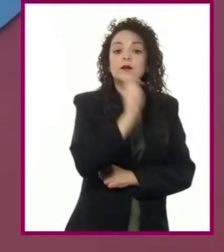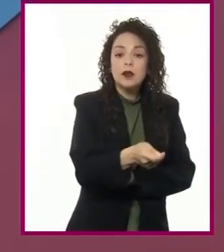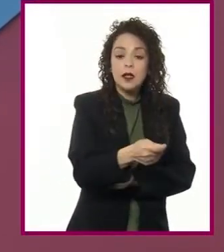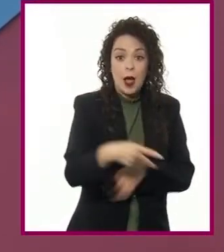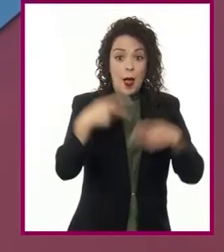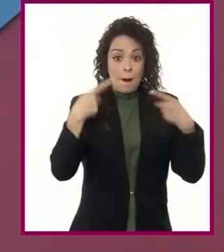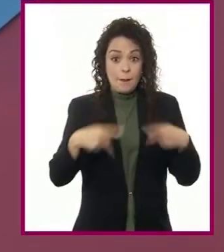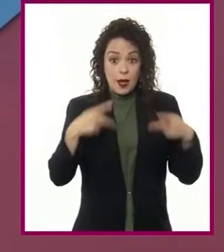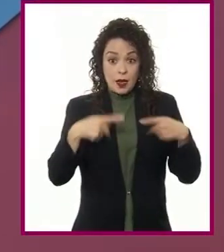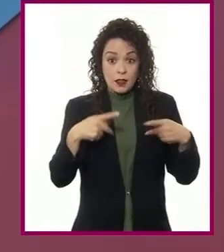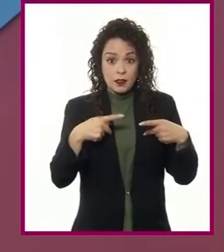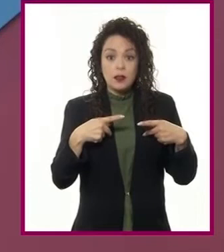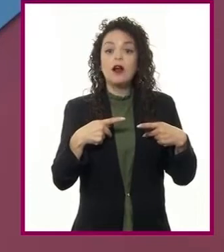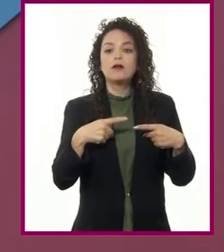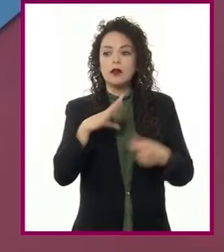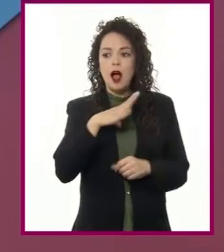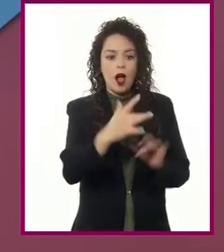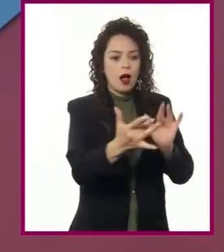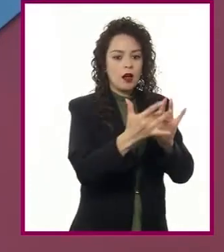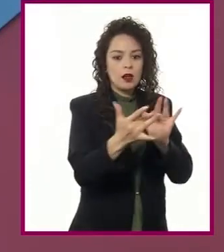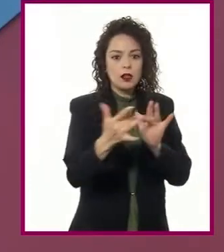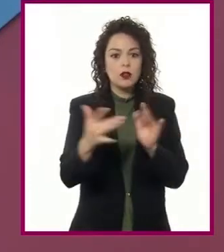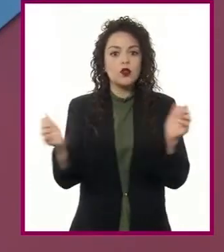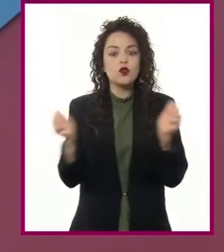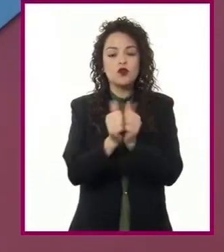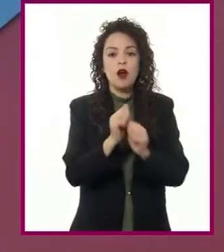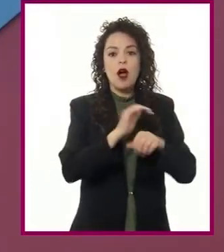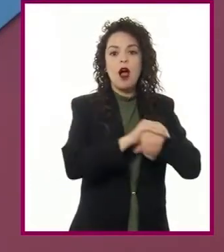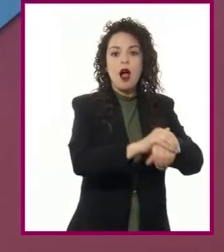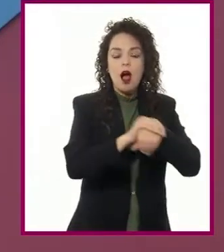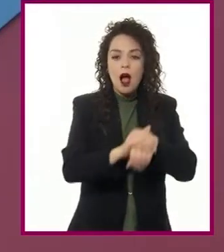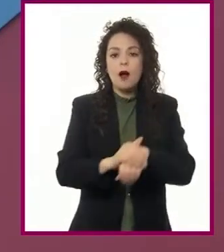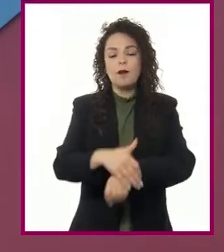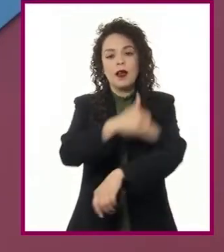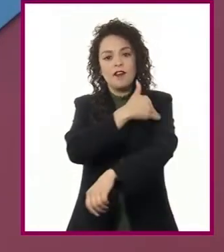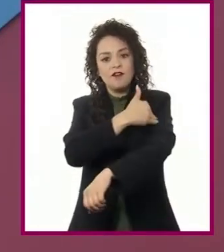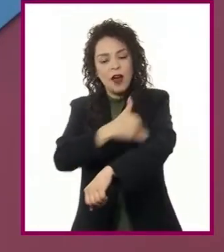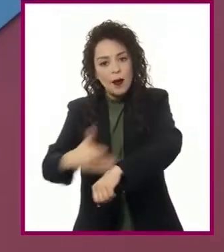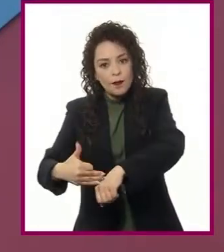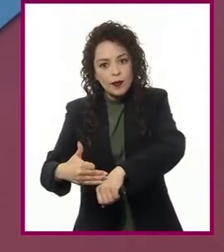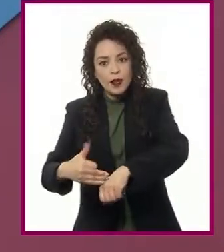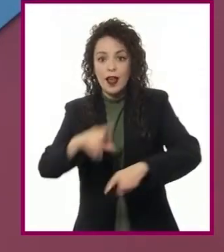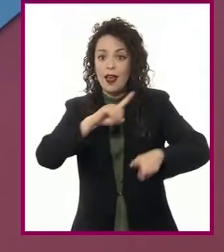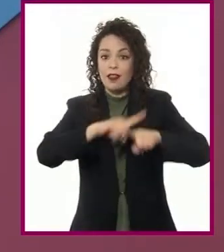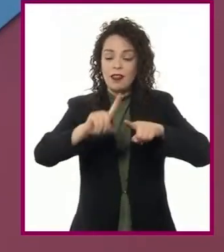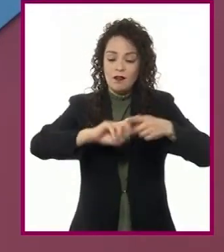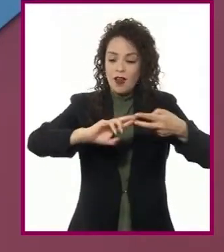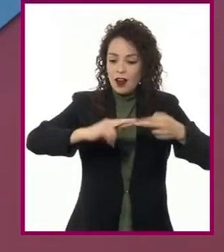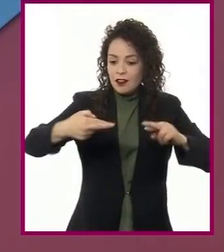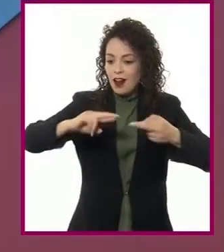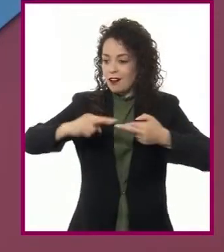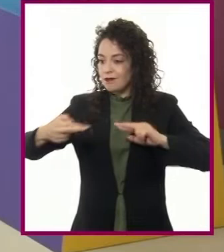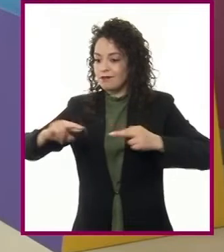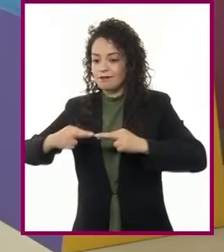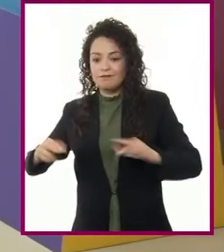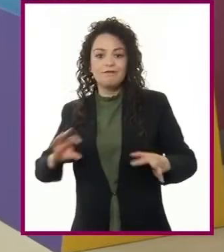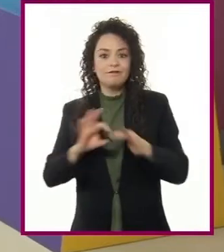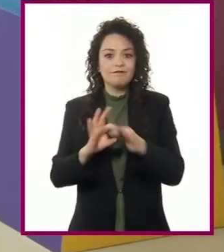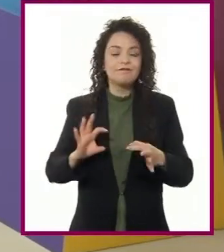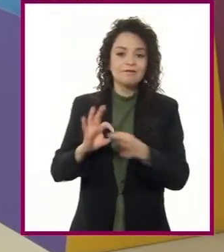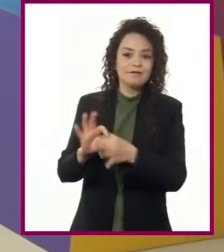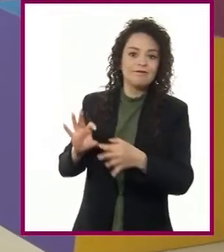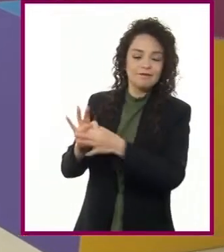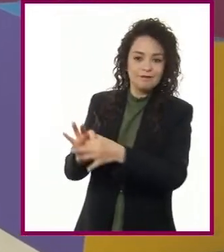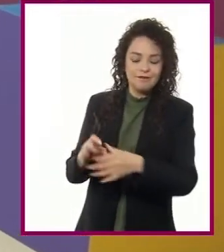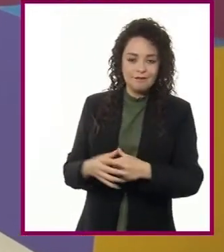personas estamos conectadas con nuestras amistades y familiares por medio de múltiples relaciones.